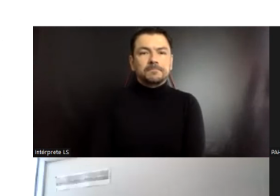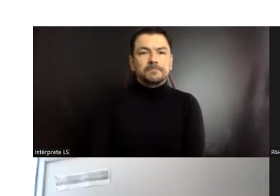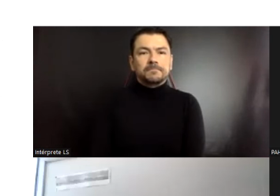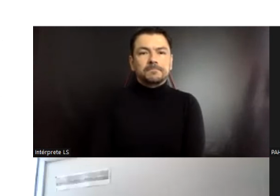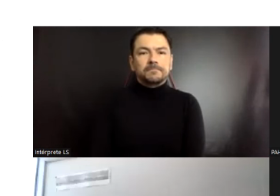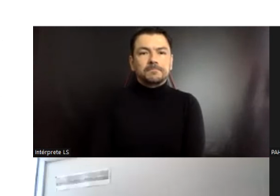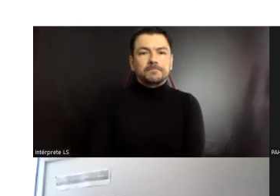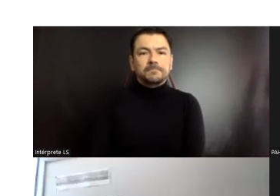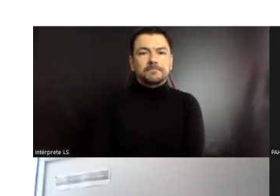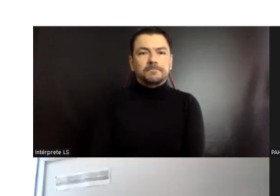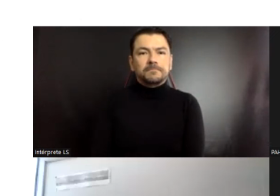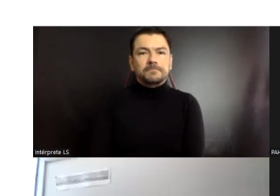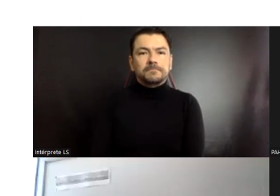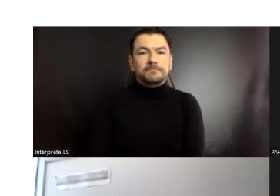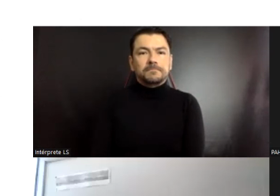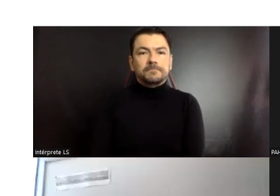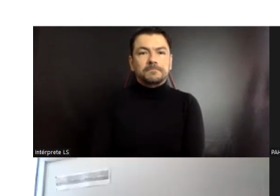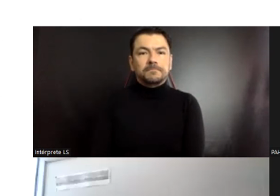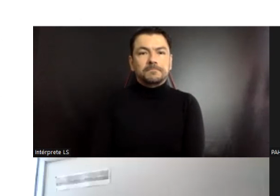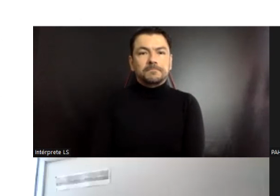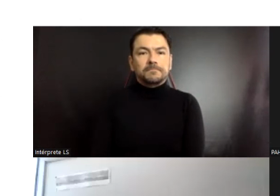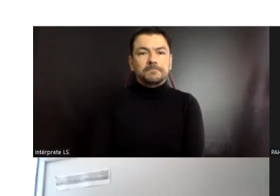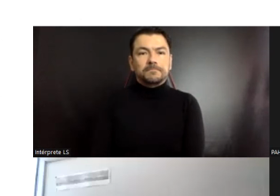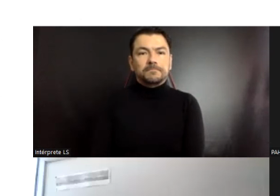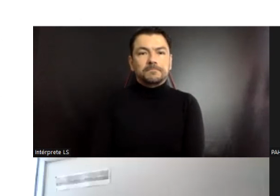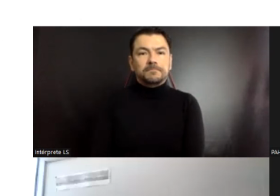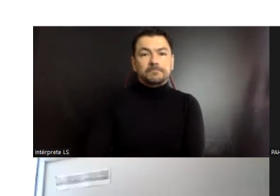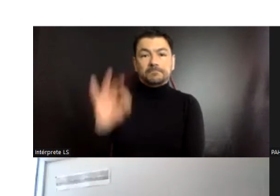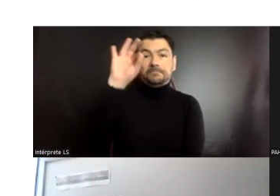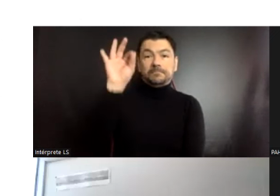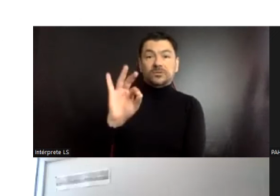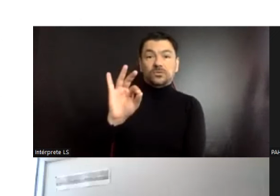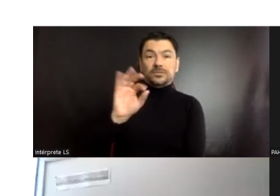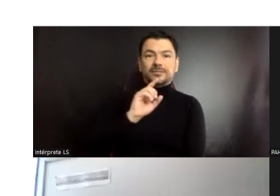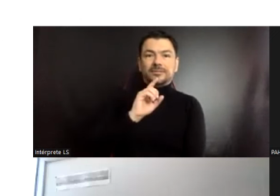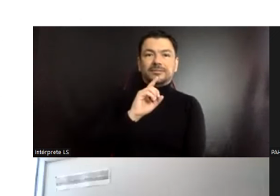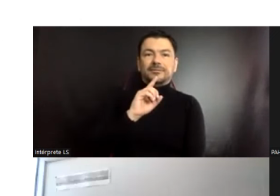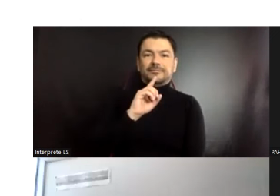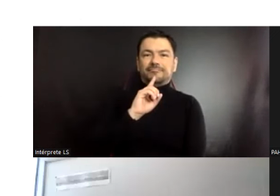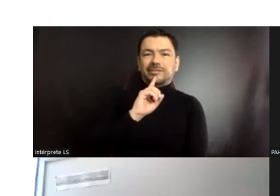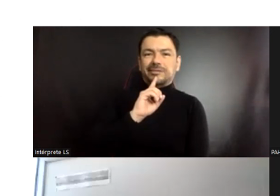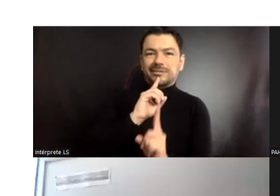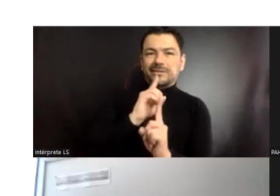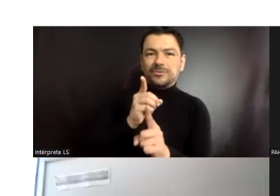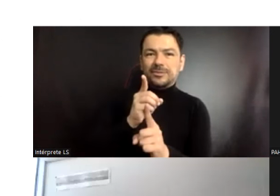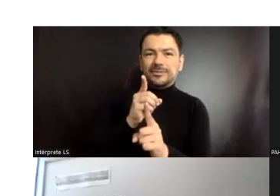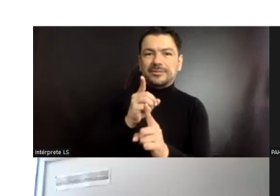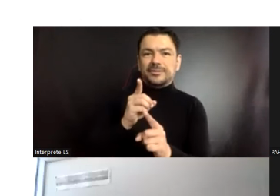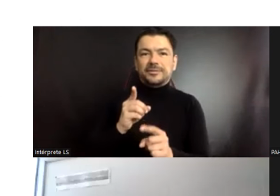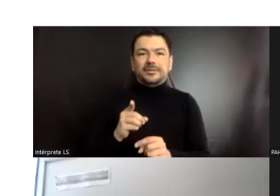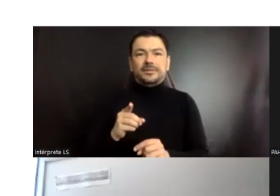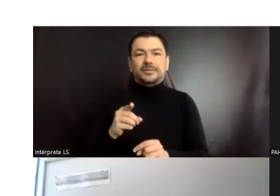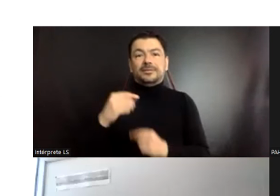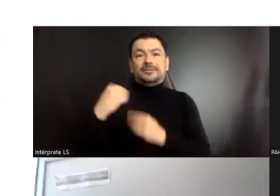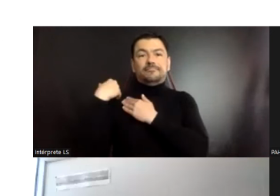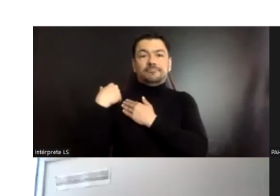De esa pregunta quisiera una respuesta breve de cada uno de los panelistas de cómo podemos motivar la investigación multidisciplinaria en este campo en particular, y a eso